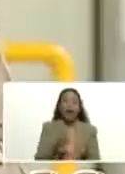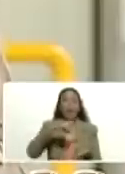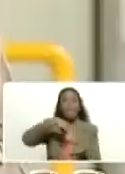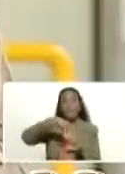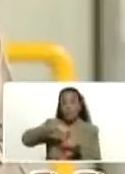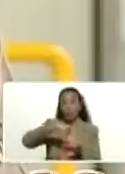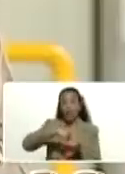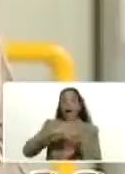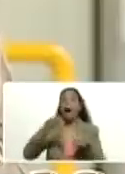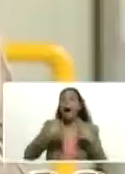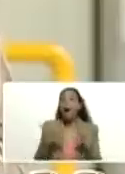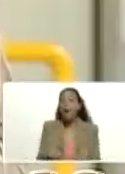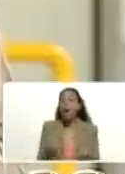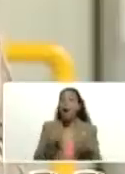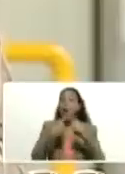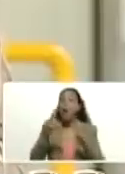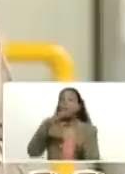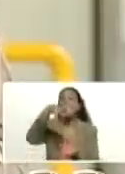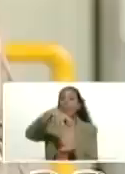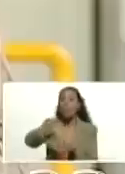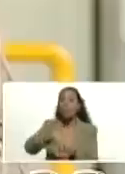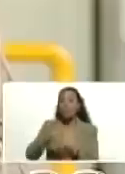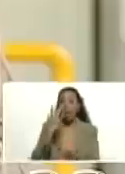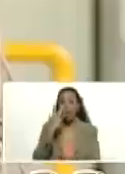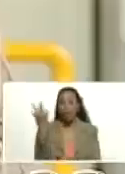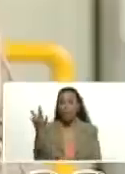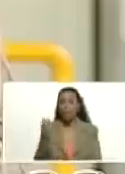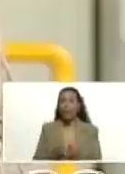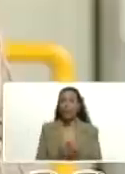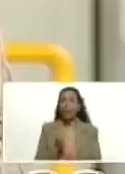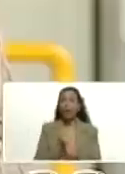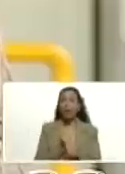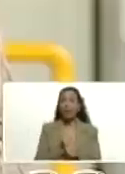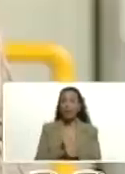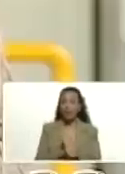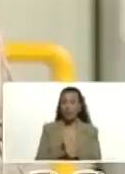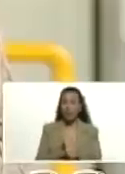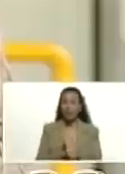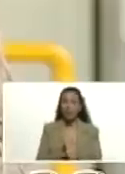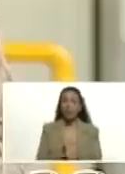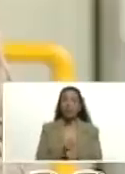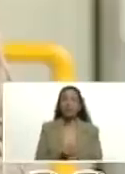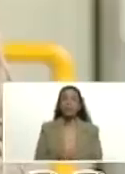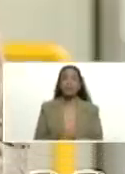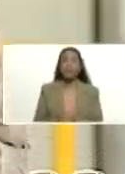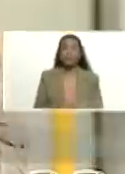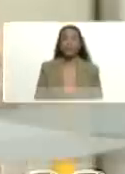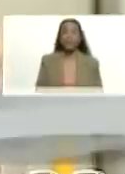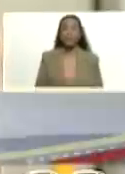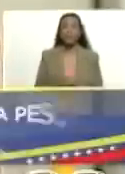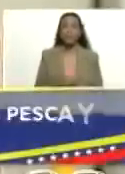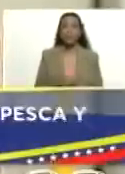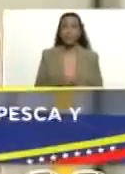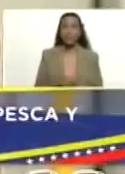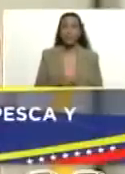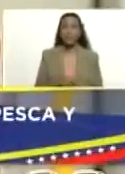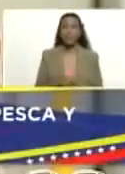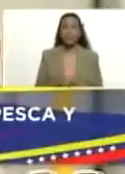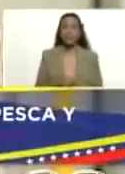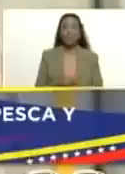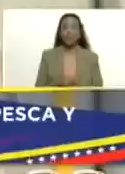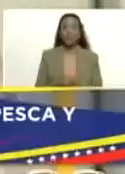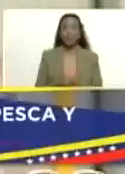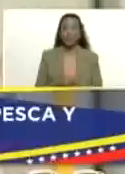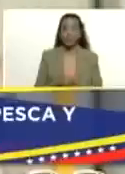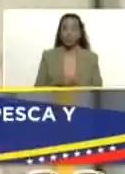ojos, que cada quien saque sus propias conclusiones del esfuerzo que tenemos que hacer, del esfuerzo permanente.